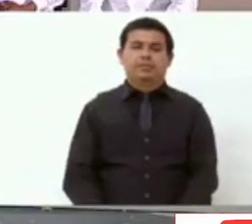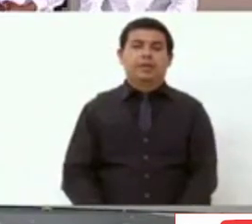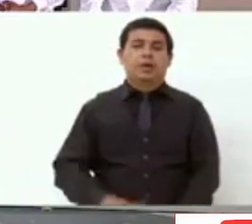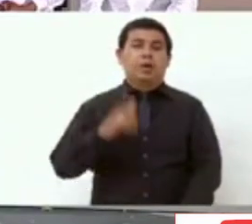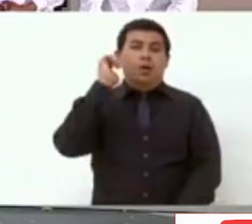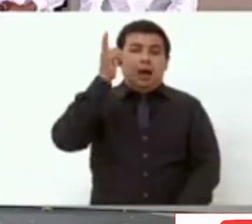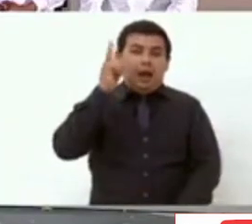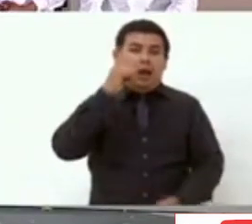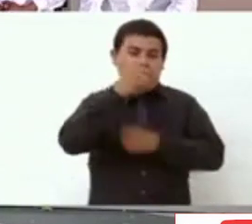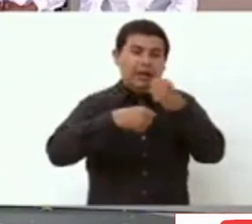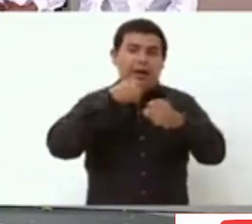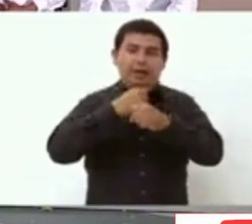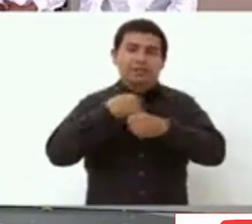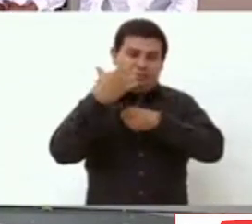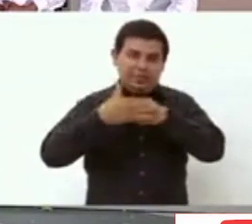el año próximo, pero